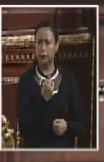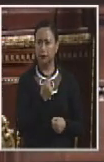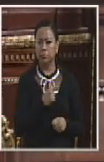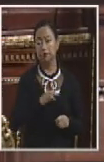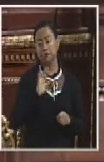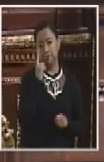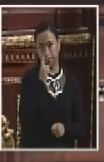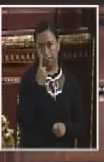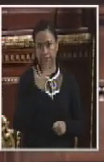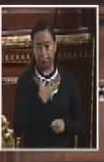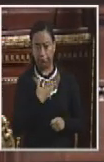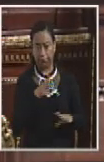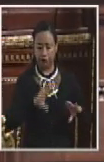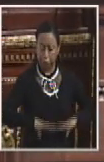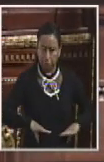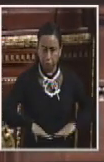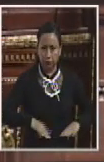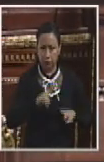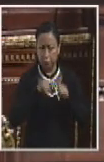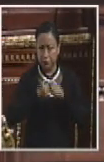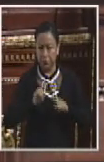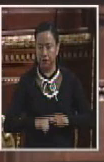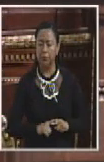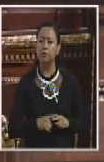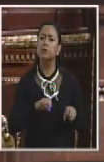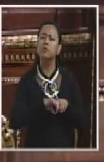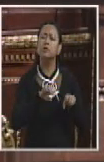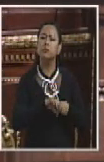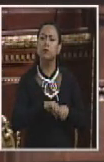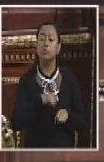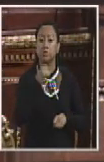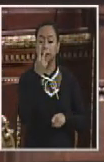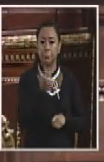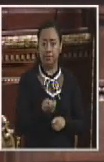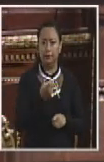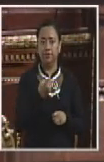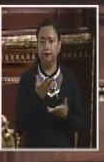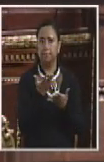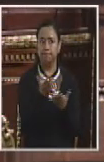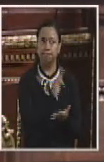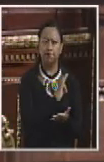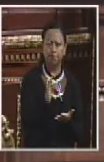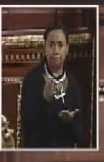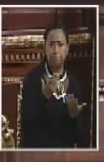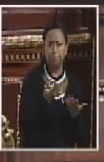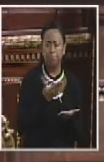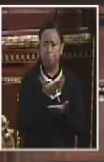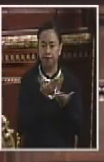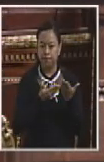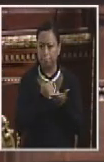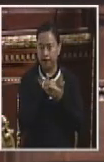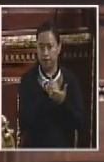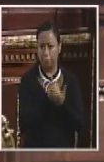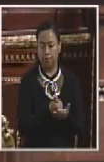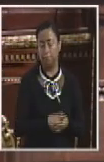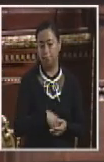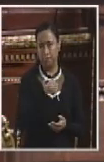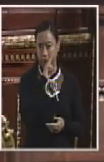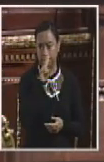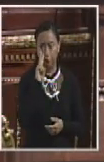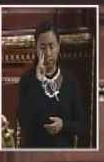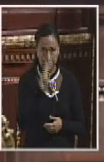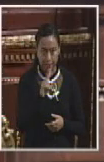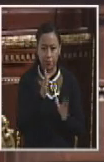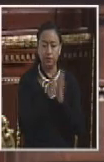ciertas características biofísicas y escénicas, las cuales le permiten contribuir a mantener la calidad ambiental de la ciudad. Obsérvese que